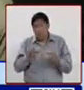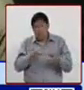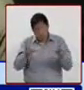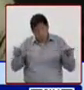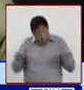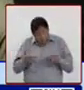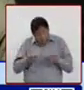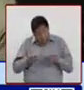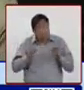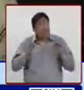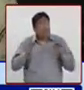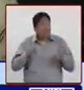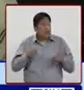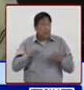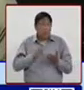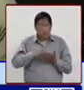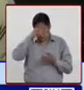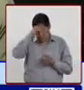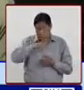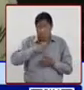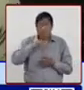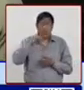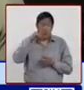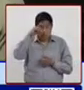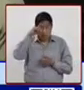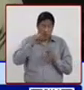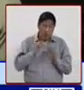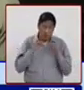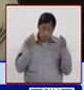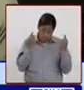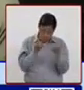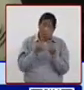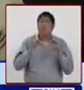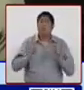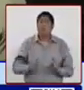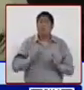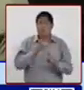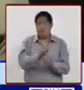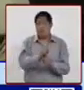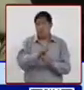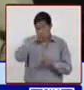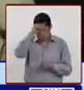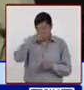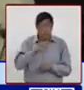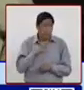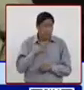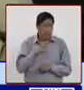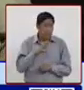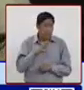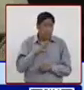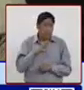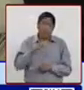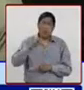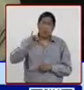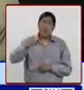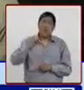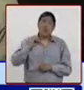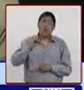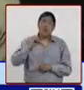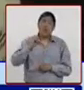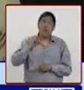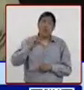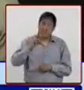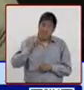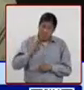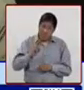lugares donde puede estar este señor o este grupo de personas, y se logró identificar al señor Joender Maldonado Yepes,